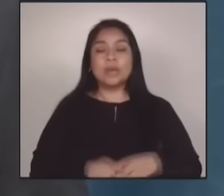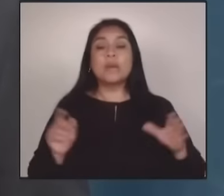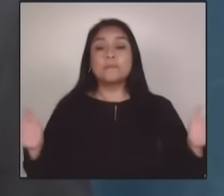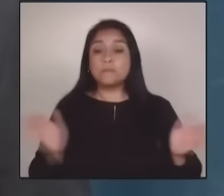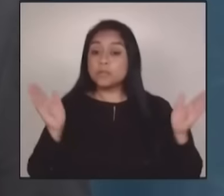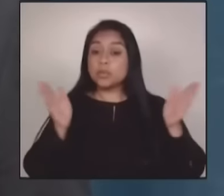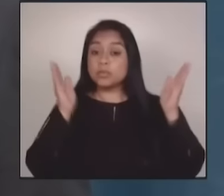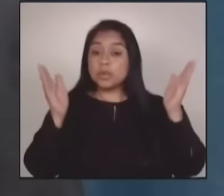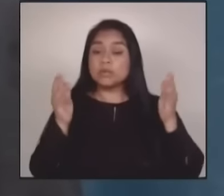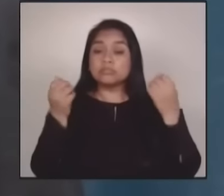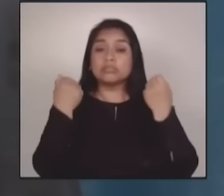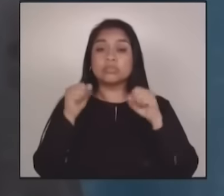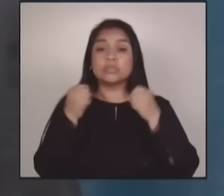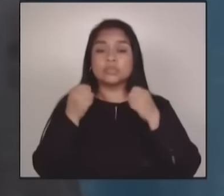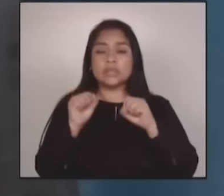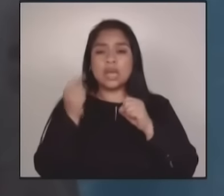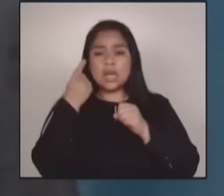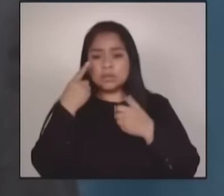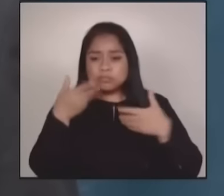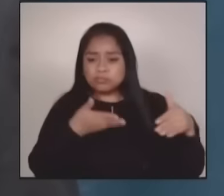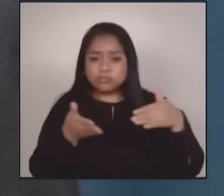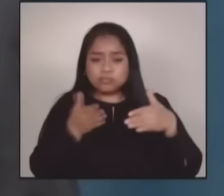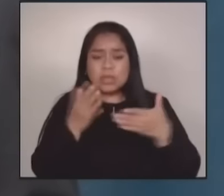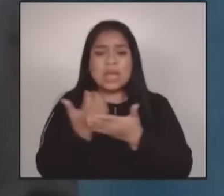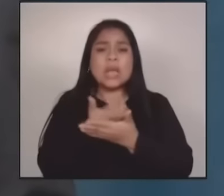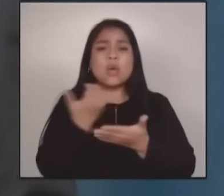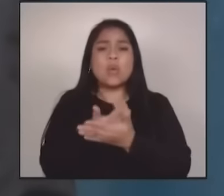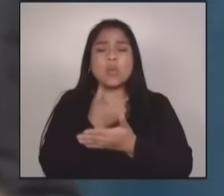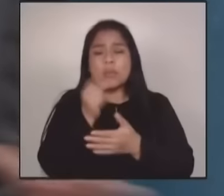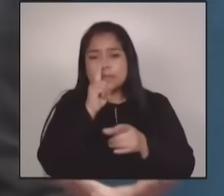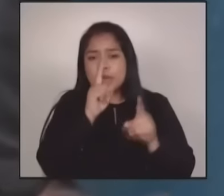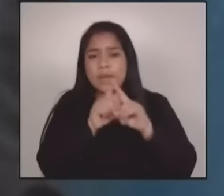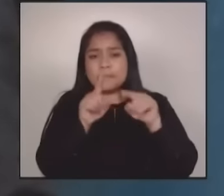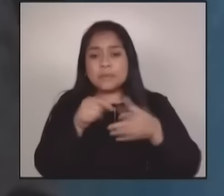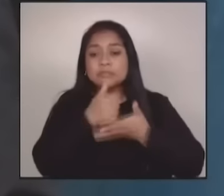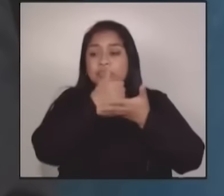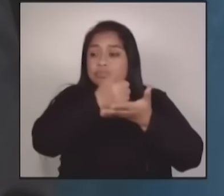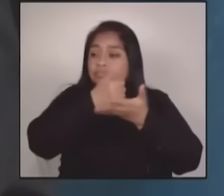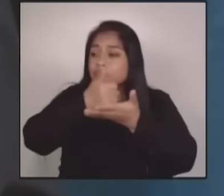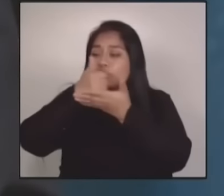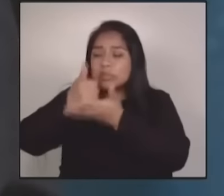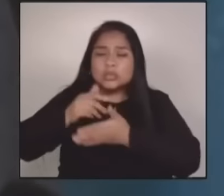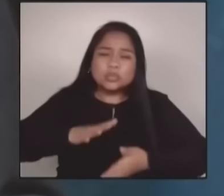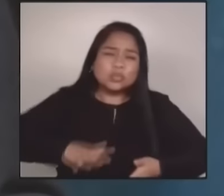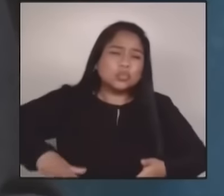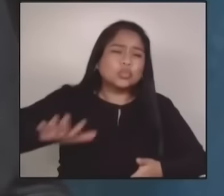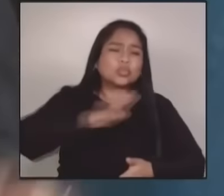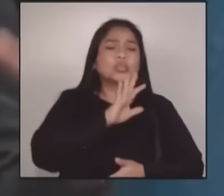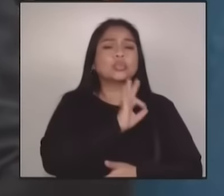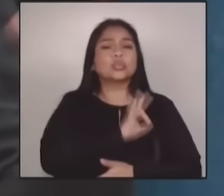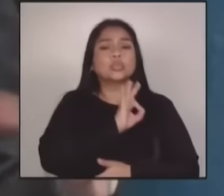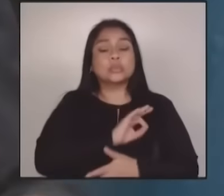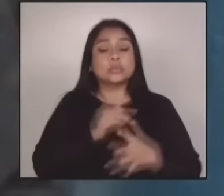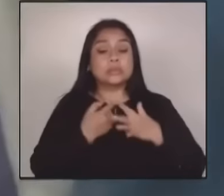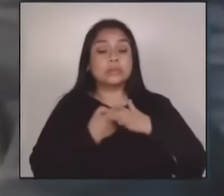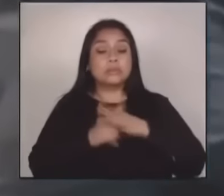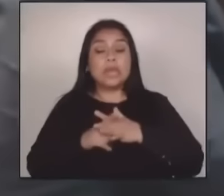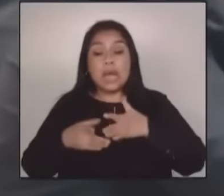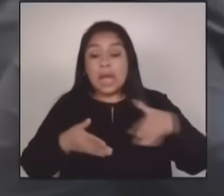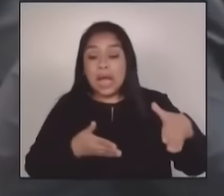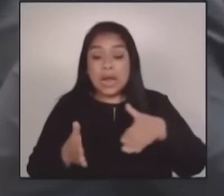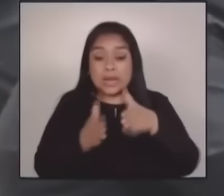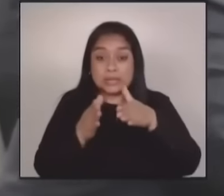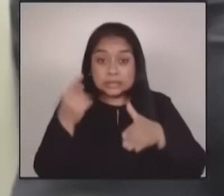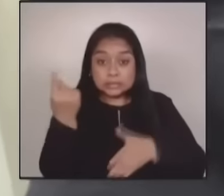Promoveremos la construcción de infraestructuras económicas que beneficien a toda la sociedad, abarcando desde carreteras principales